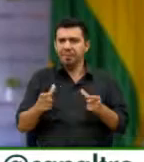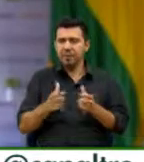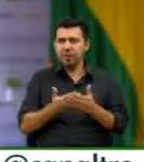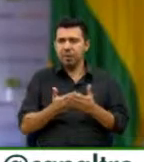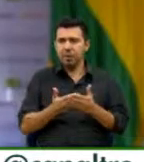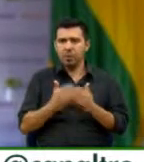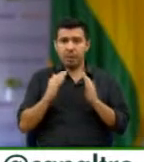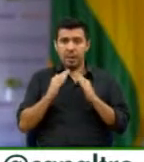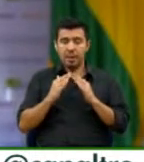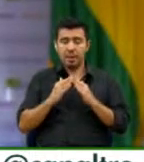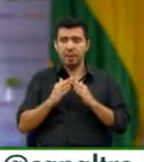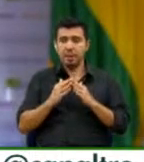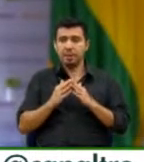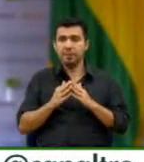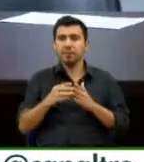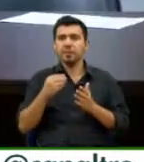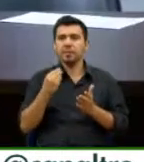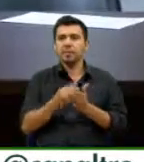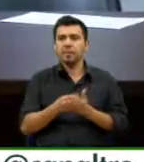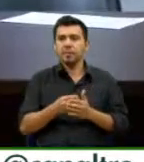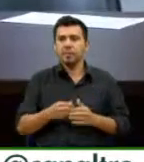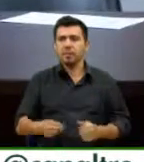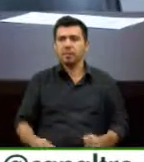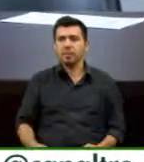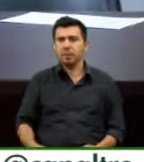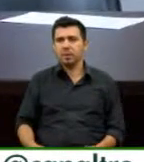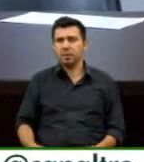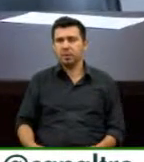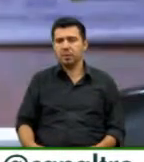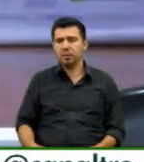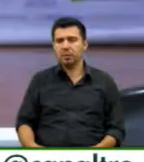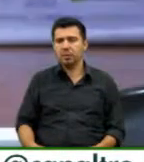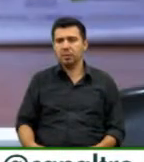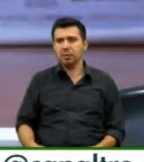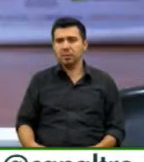nuestra casa y la cancelemos. La funcionaria informó que solo